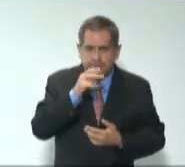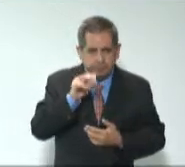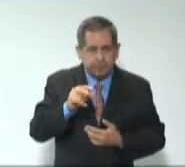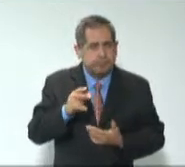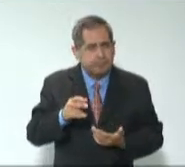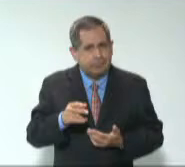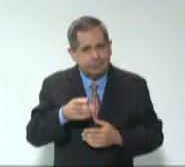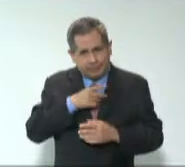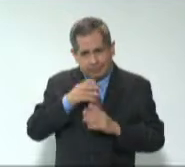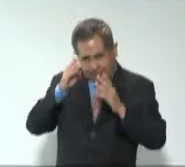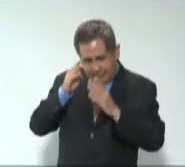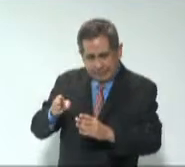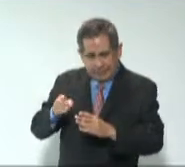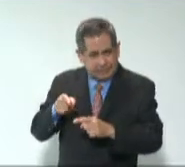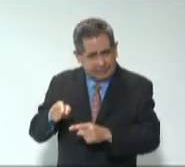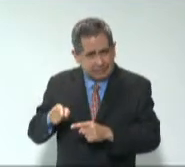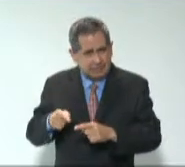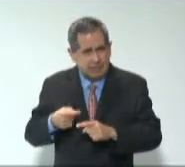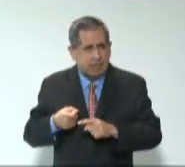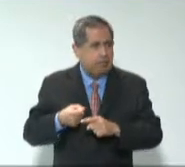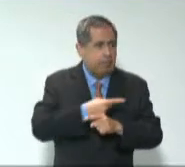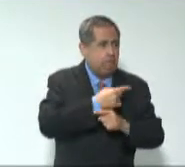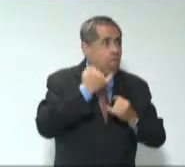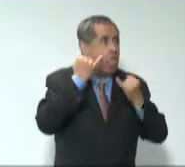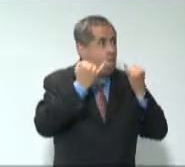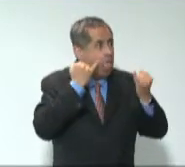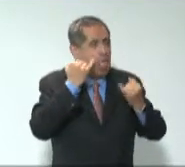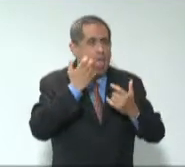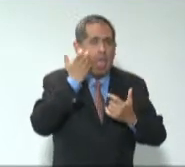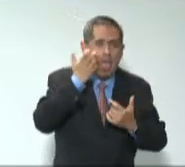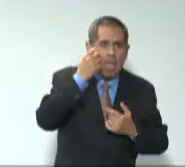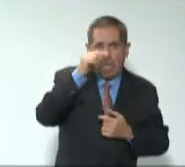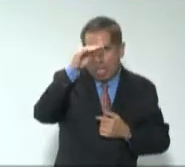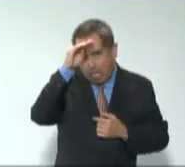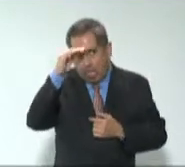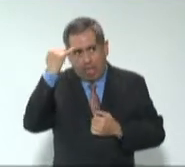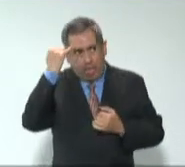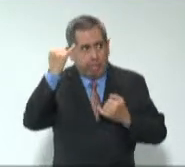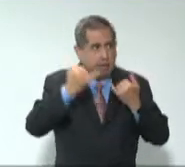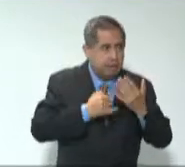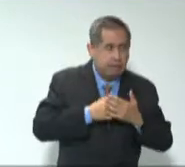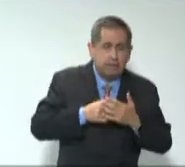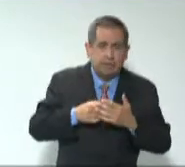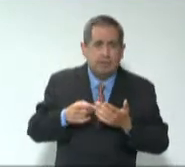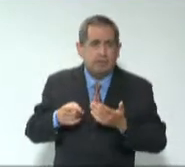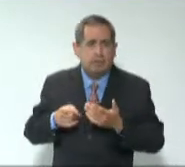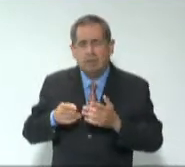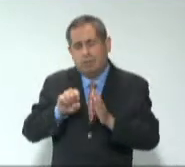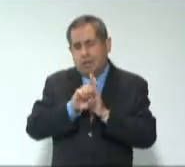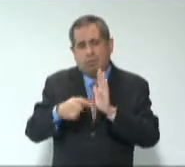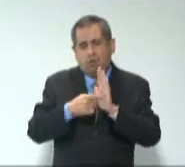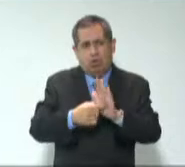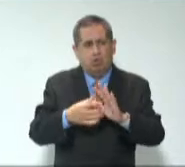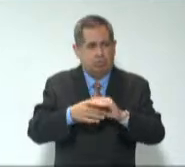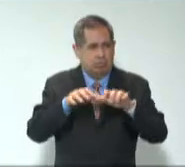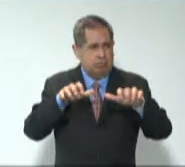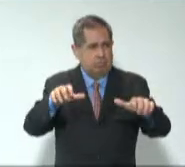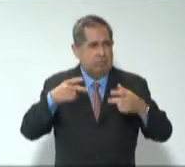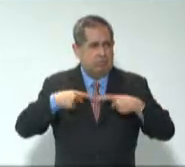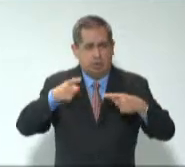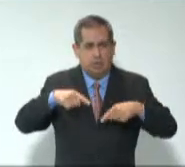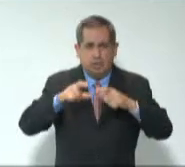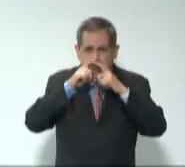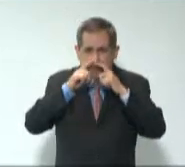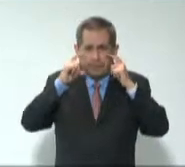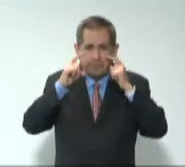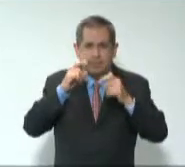eh se puede decir especulaciones sobre es que no se voy a poner un ejemplo ahora que les veo a tantas personas con